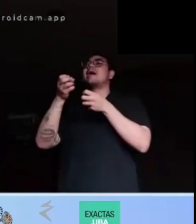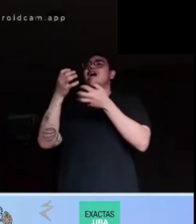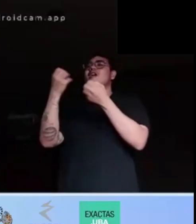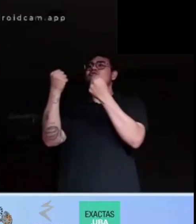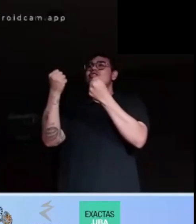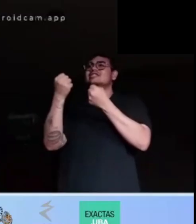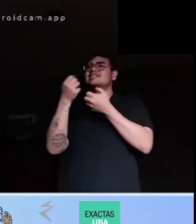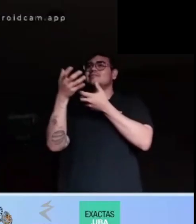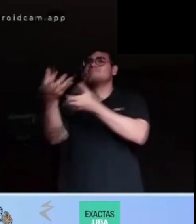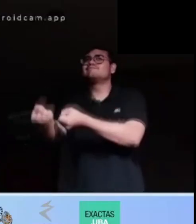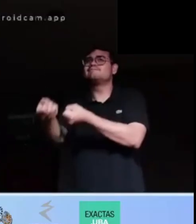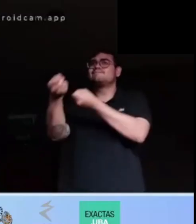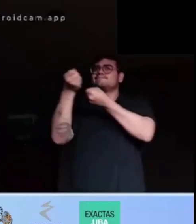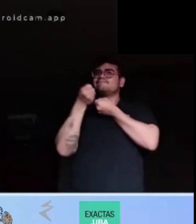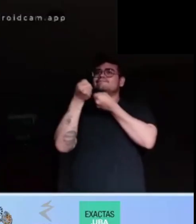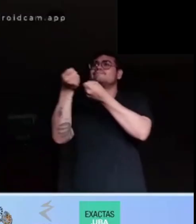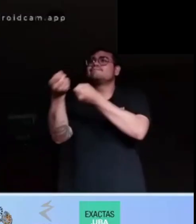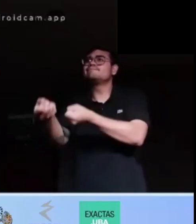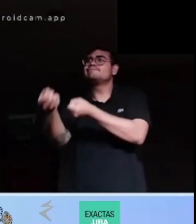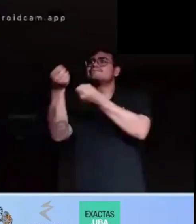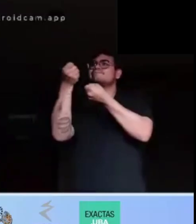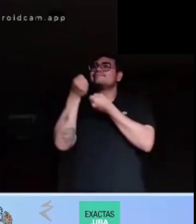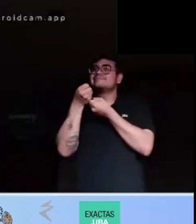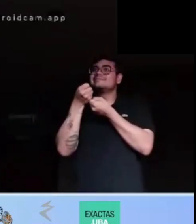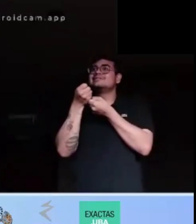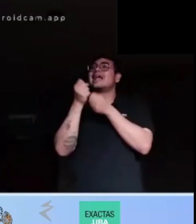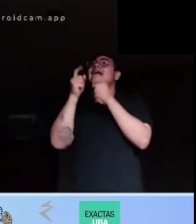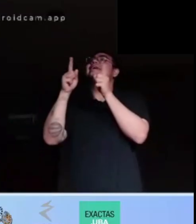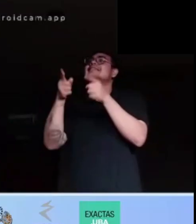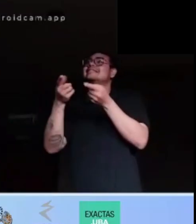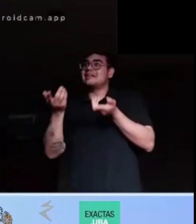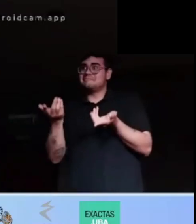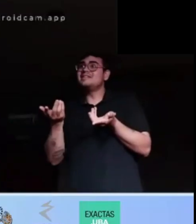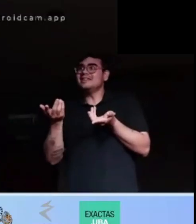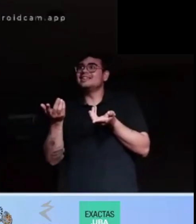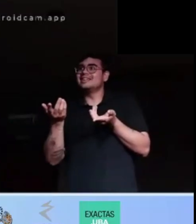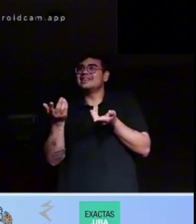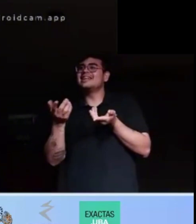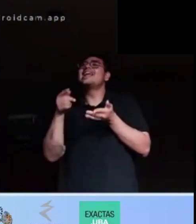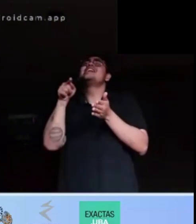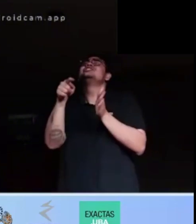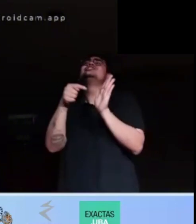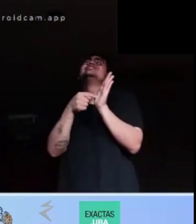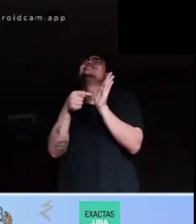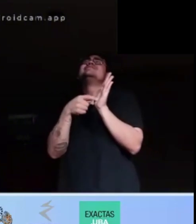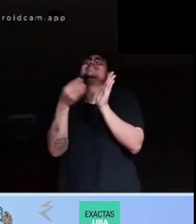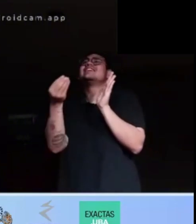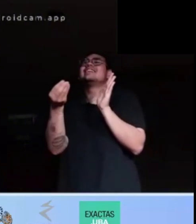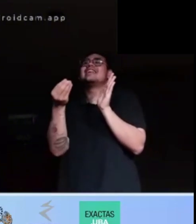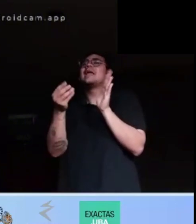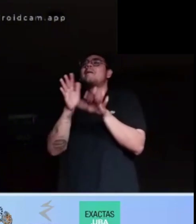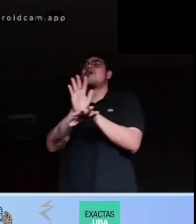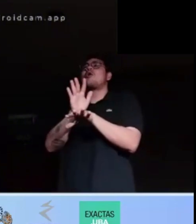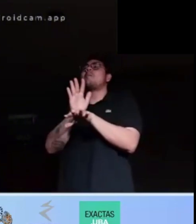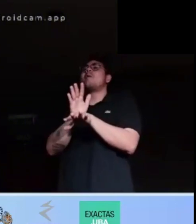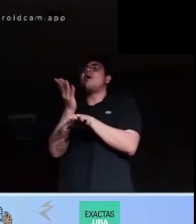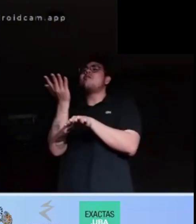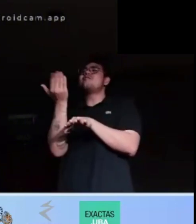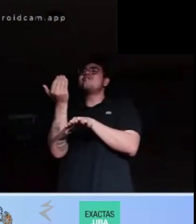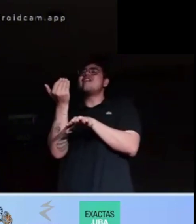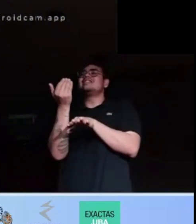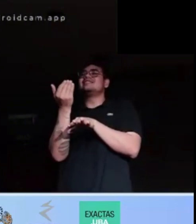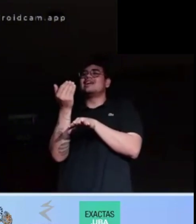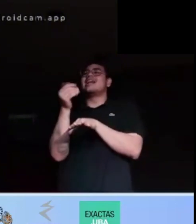al arco por eso. Y eso lo tienen ellos en lo cotidiano. Lo que pasa es que no está conceptualizado, no está dicho que eso es físico,